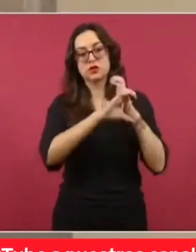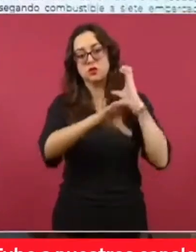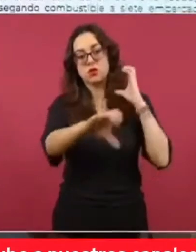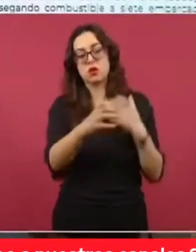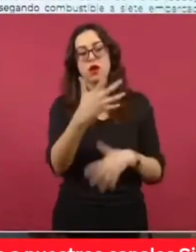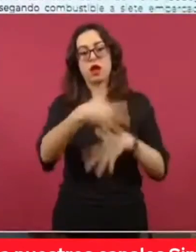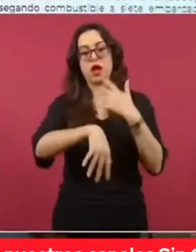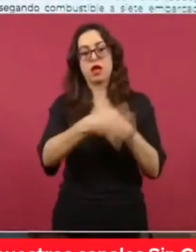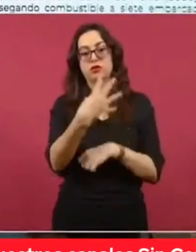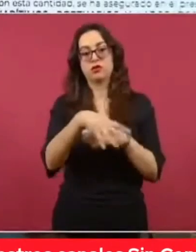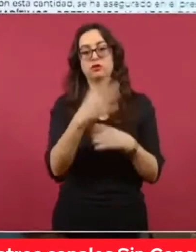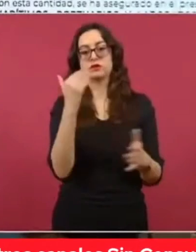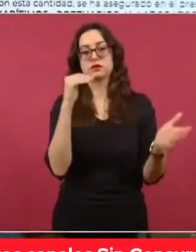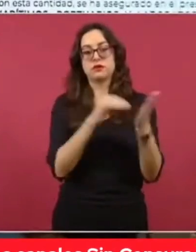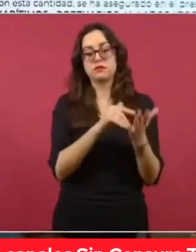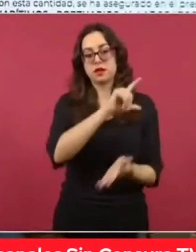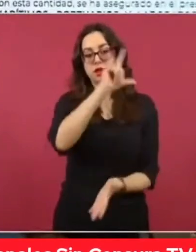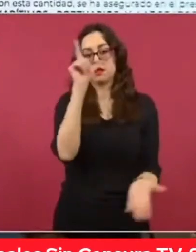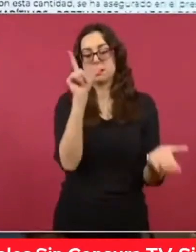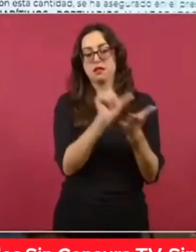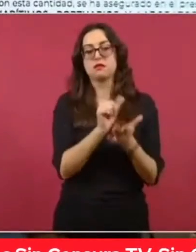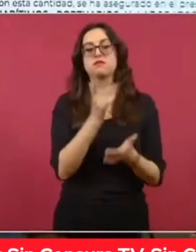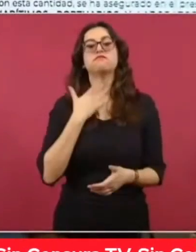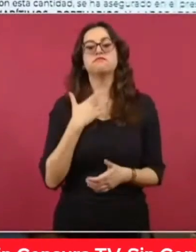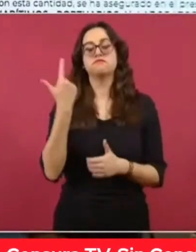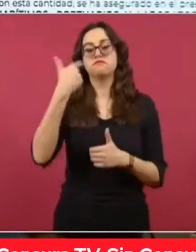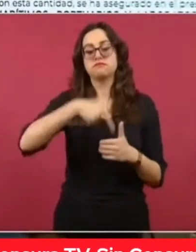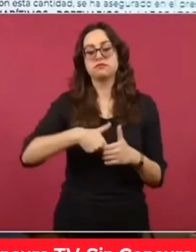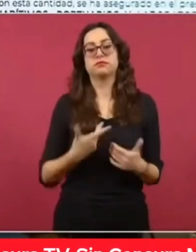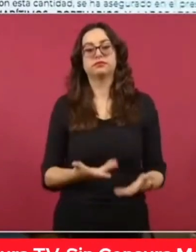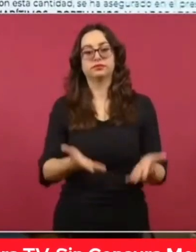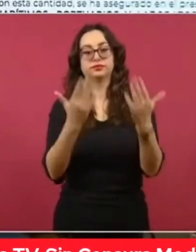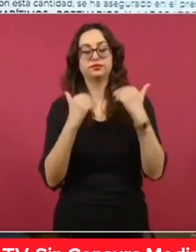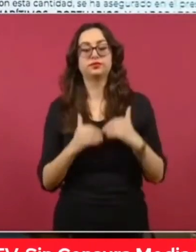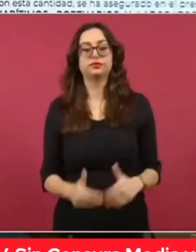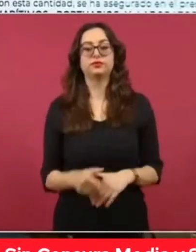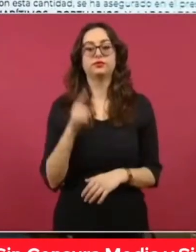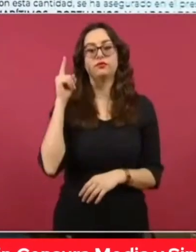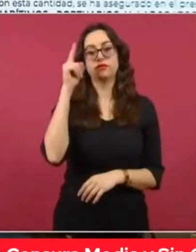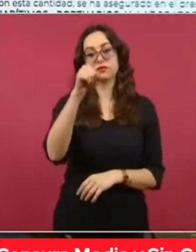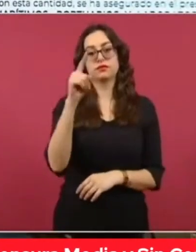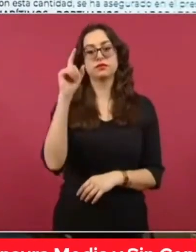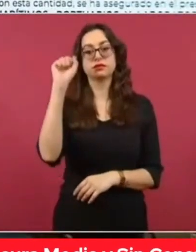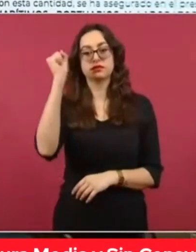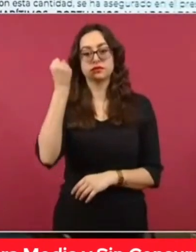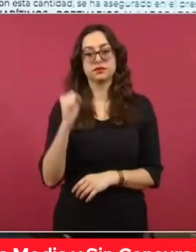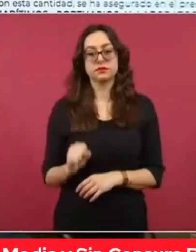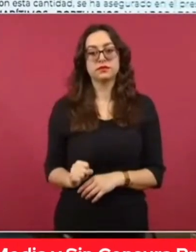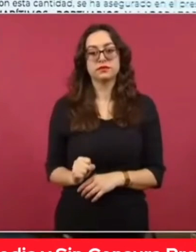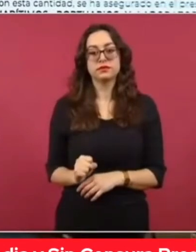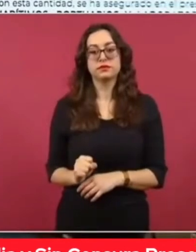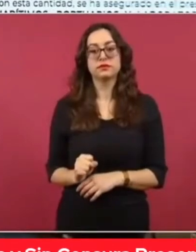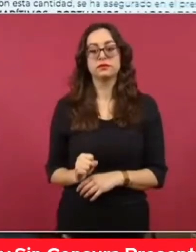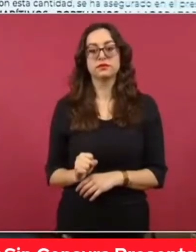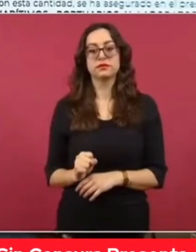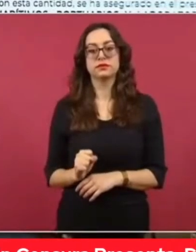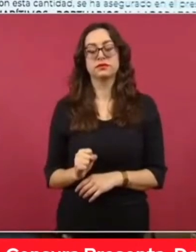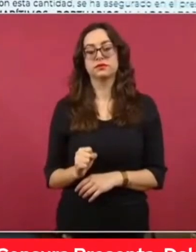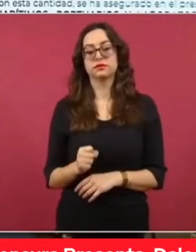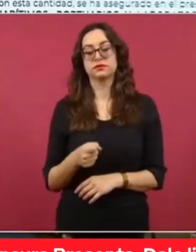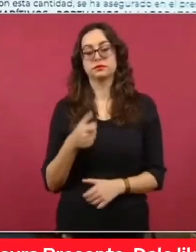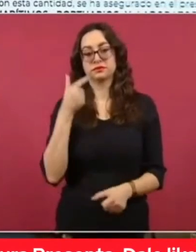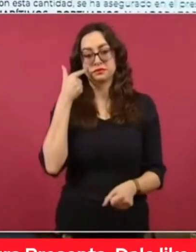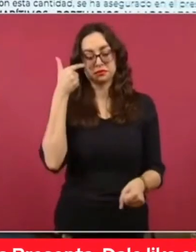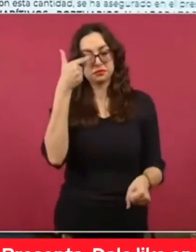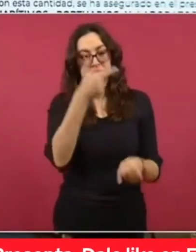de hidrocarburos la que sigue Igualmente en Sinaloa de Leyva esta institución